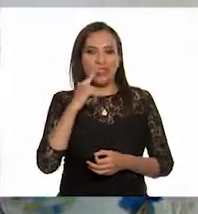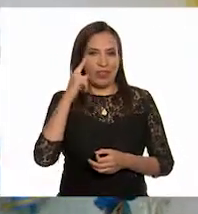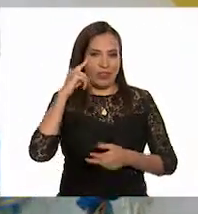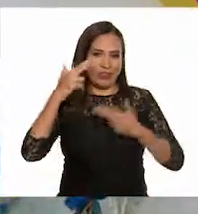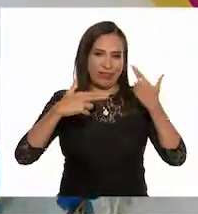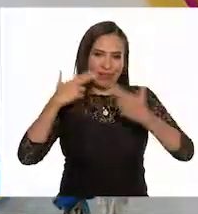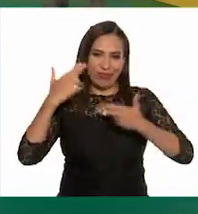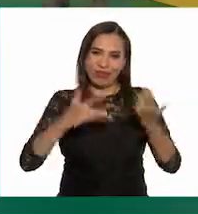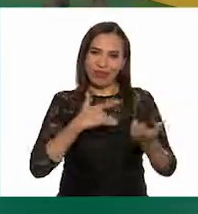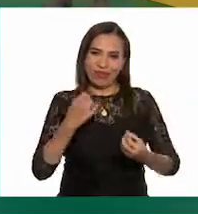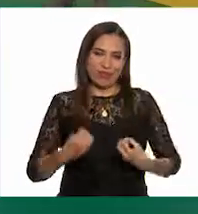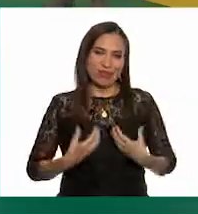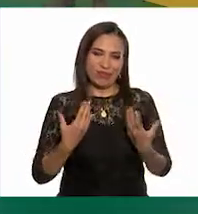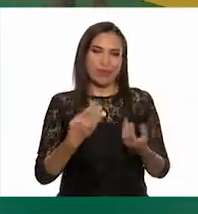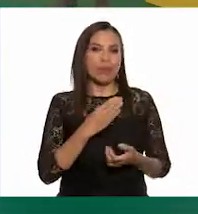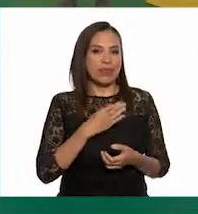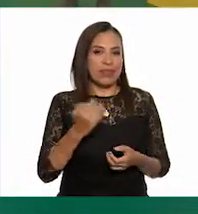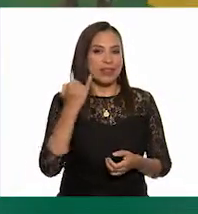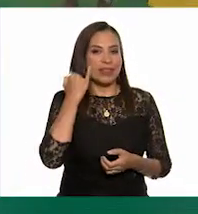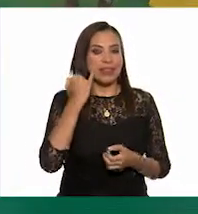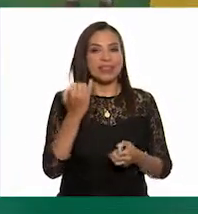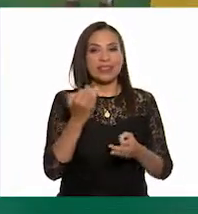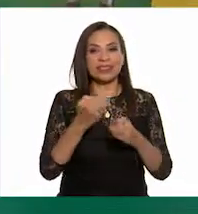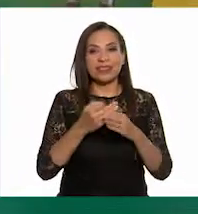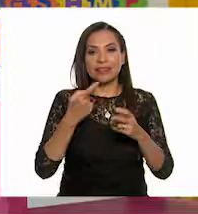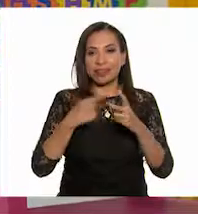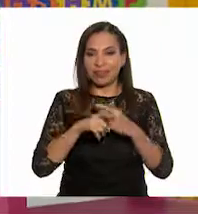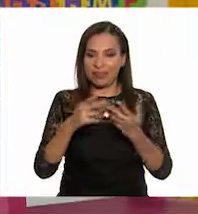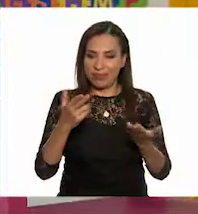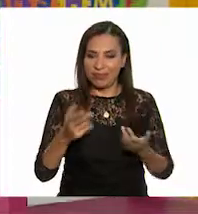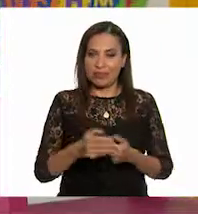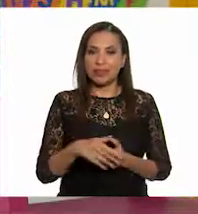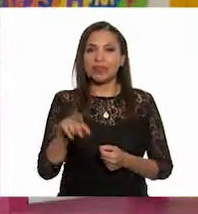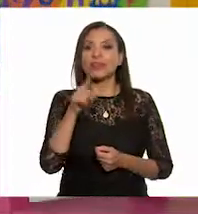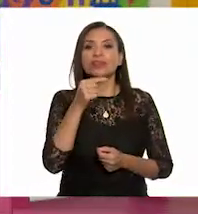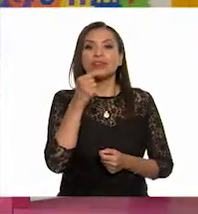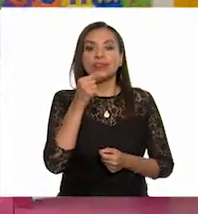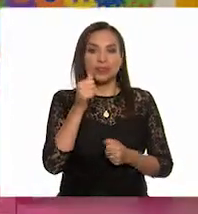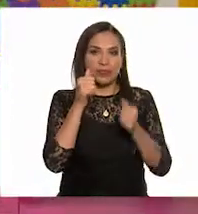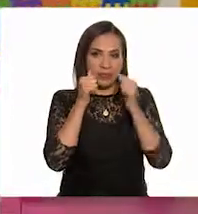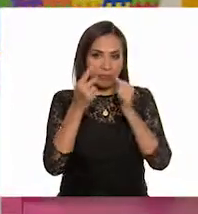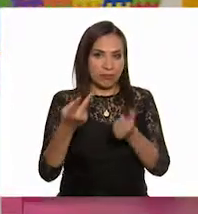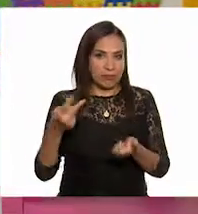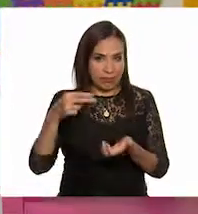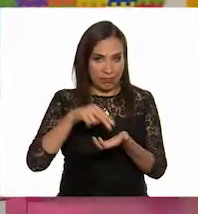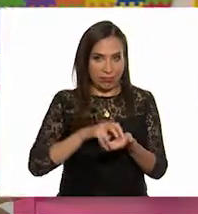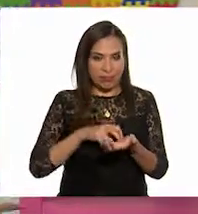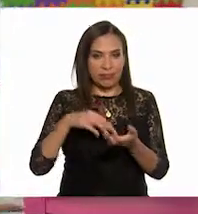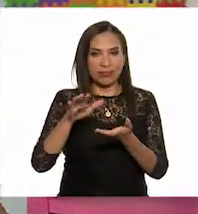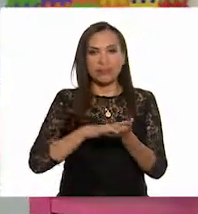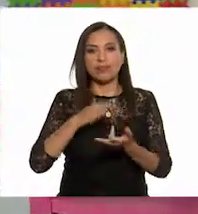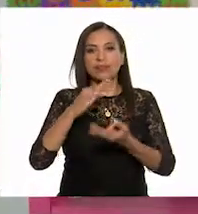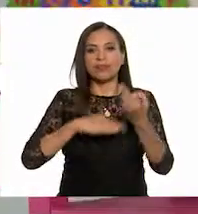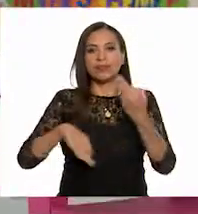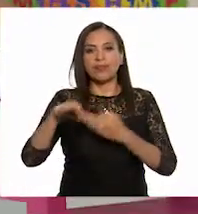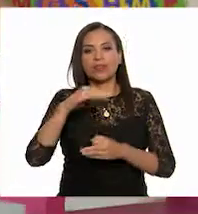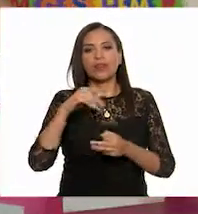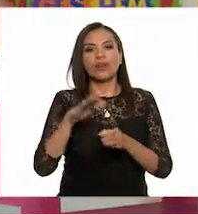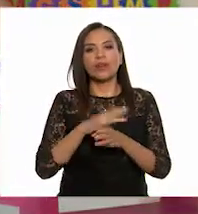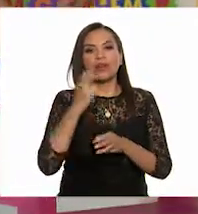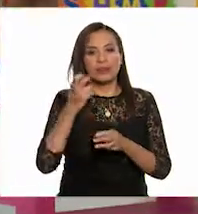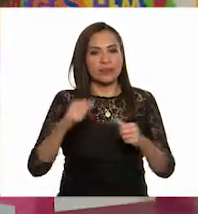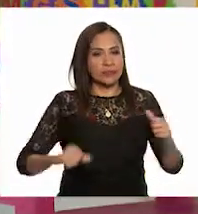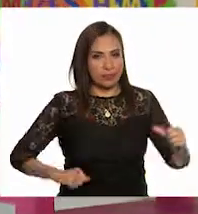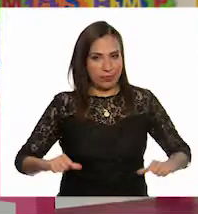humor. ¡Excelente idea! Sí. Bueno, pues, empecemos, Héctorovich. Niños, pónganse de pie, porque todos seremos parte de